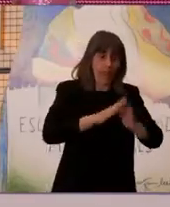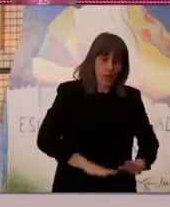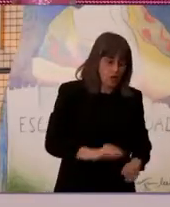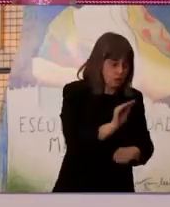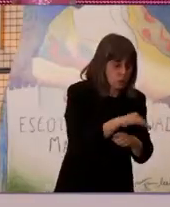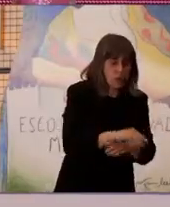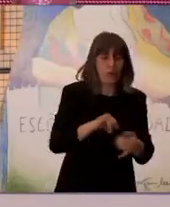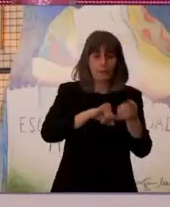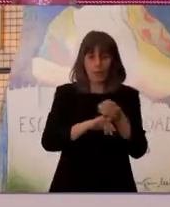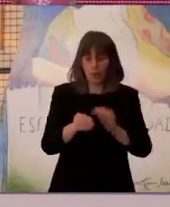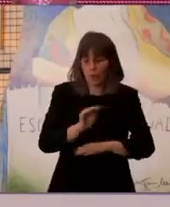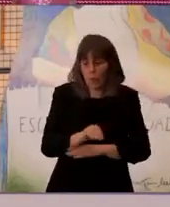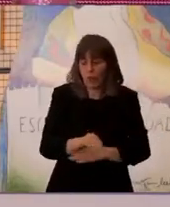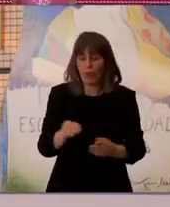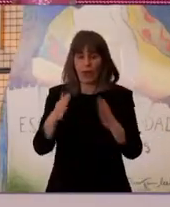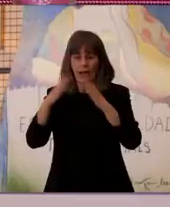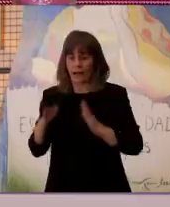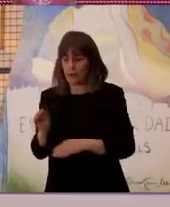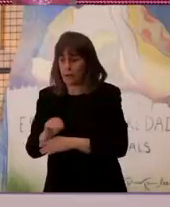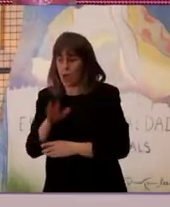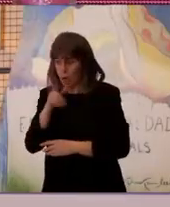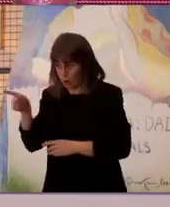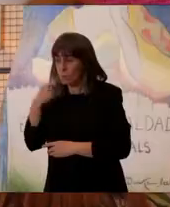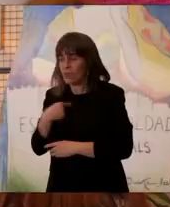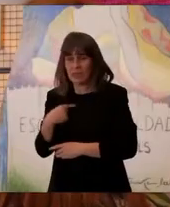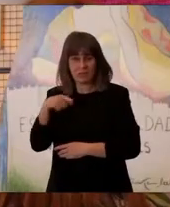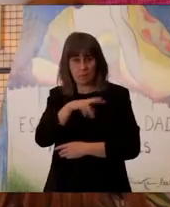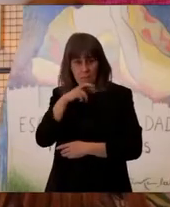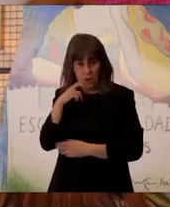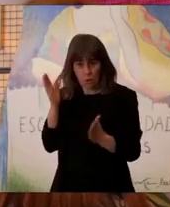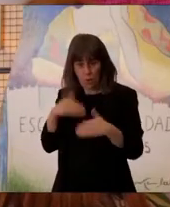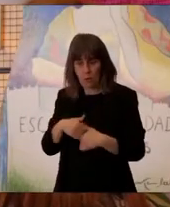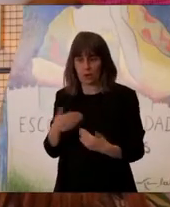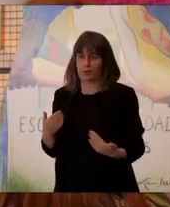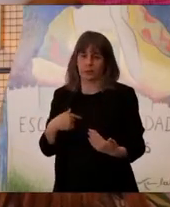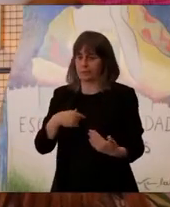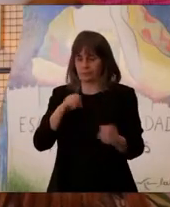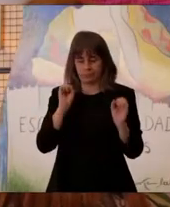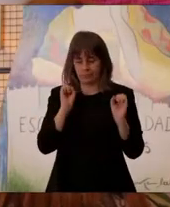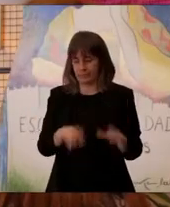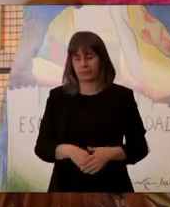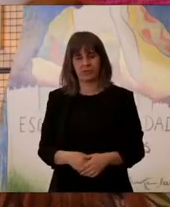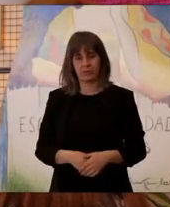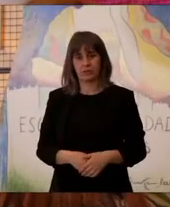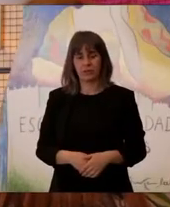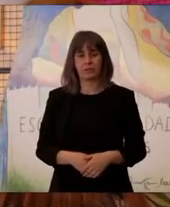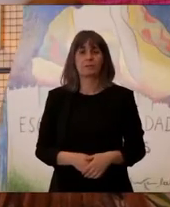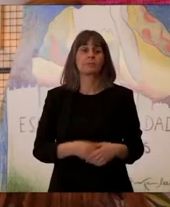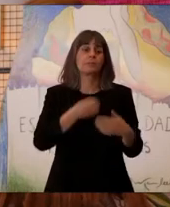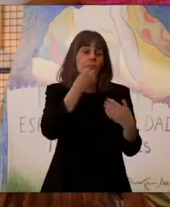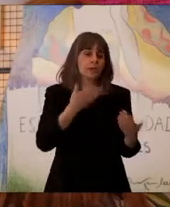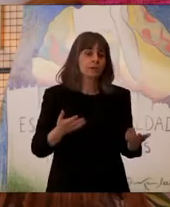todo esto no vale nada Entonces no quiero saberlo bueno